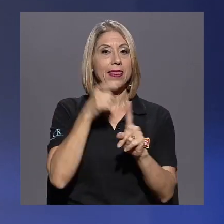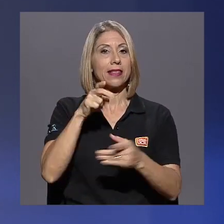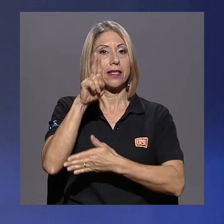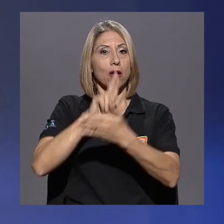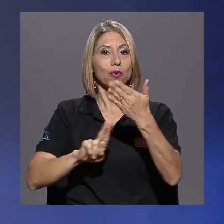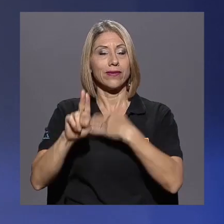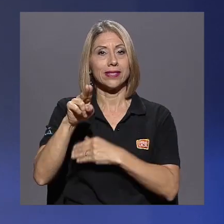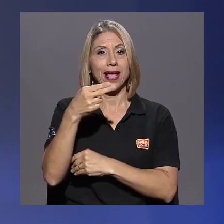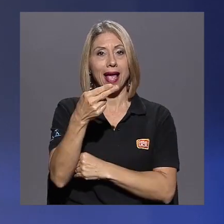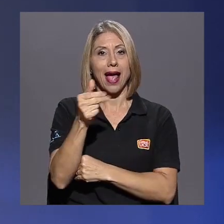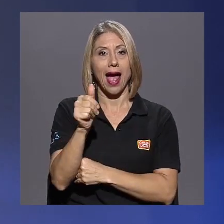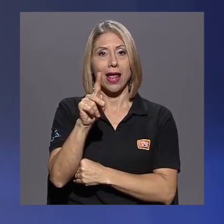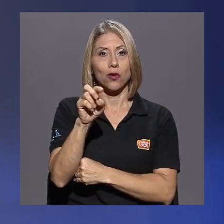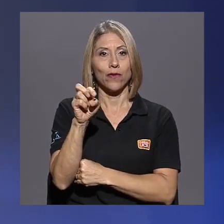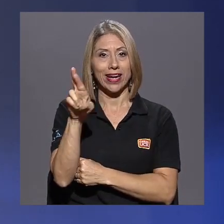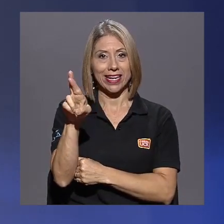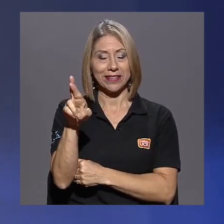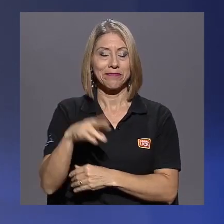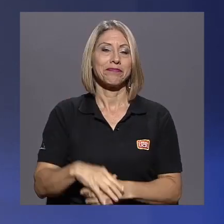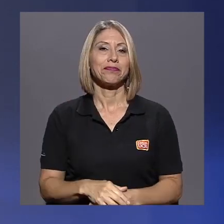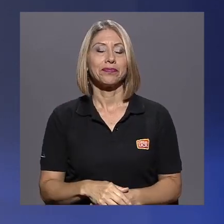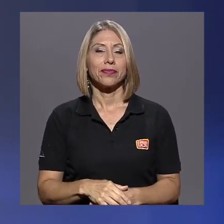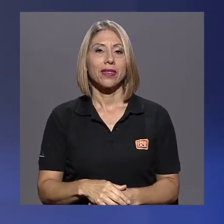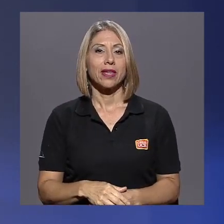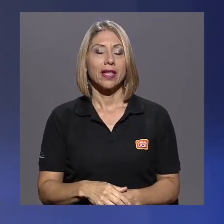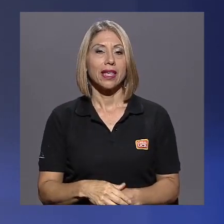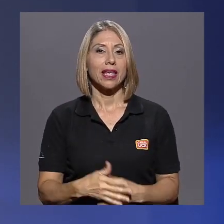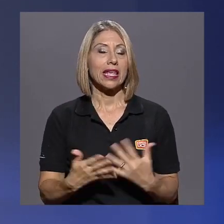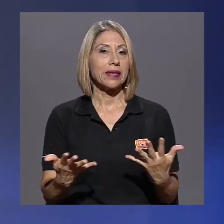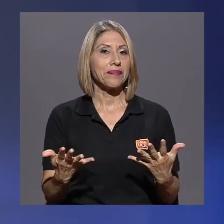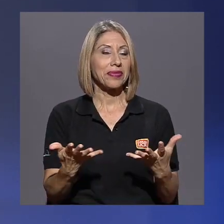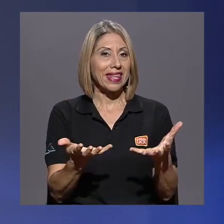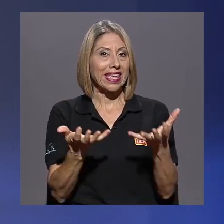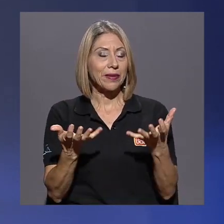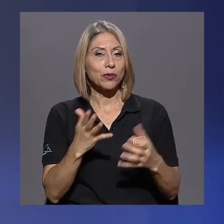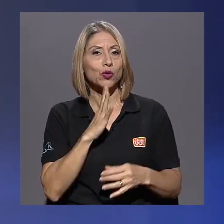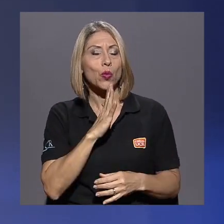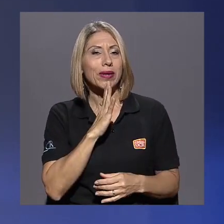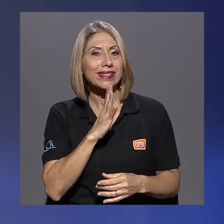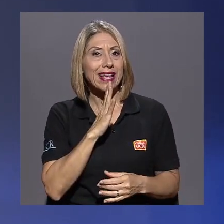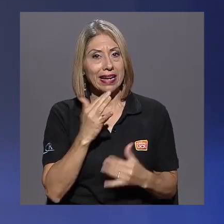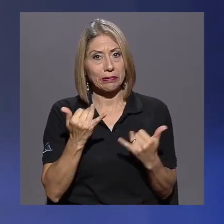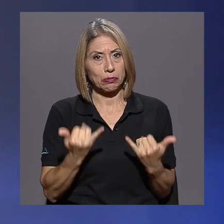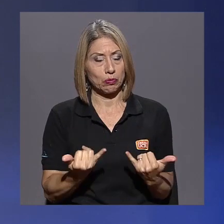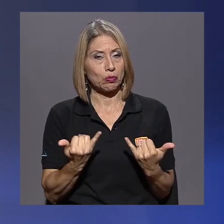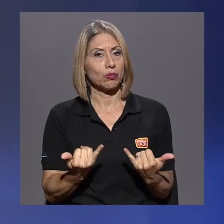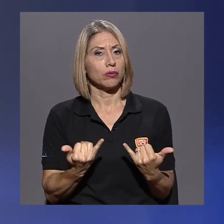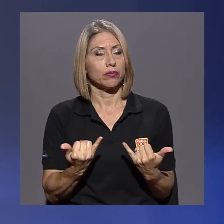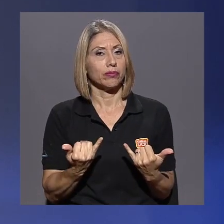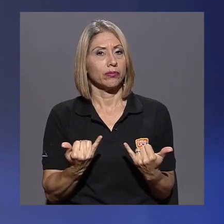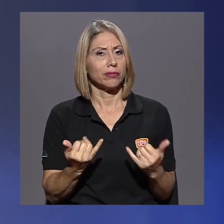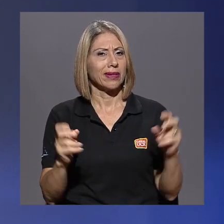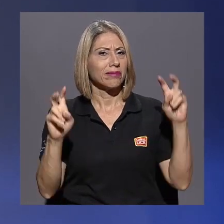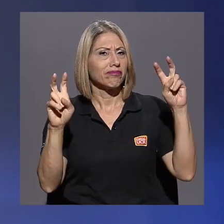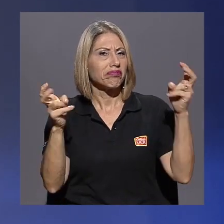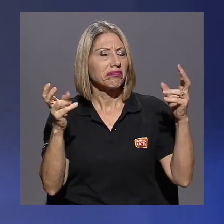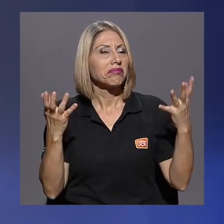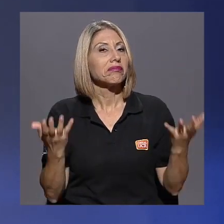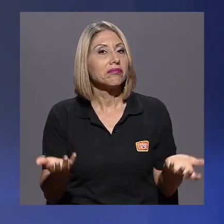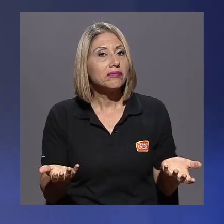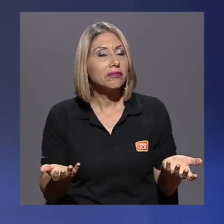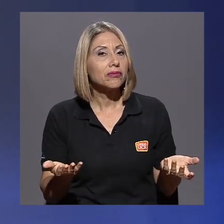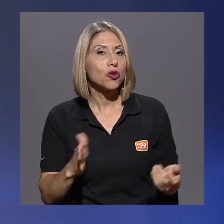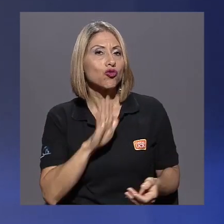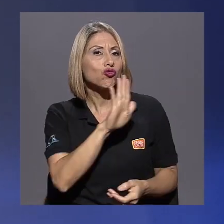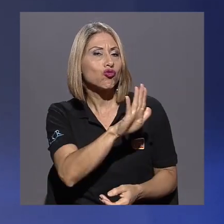universidad leibniz de hannover y queremos conversar en este momento sobre lo que